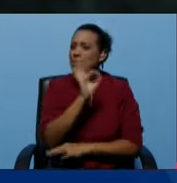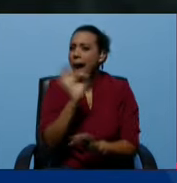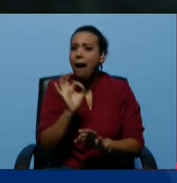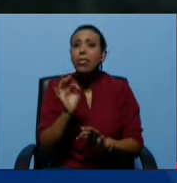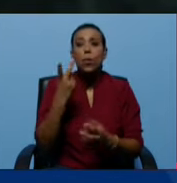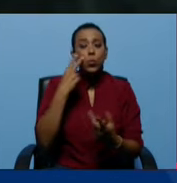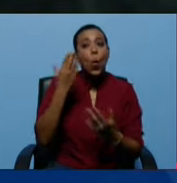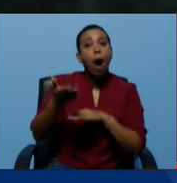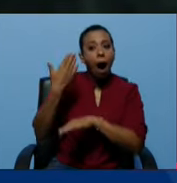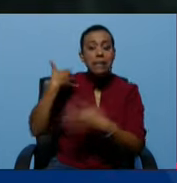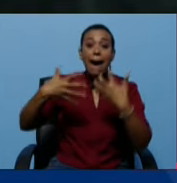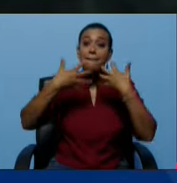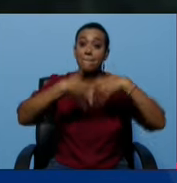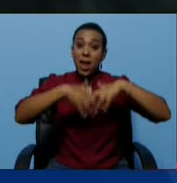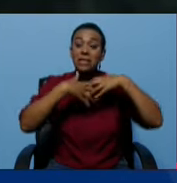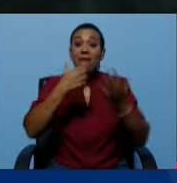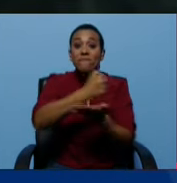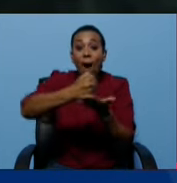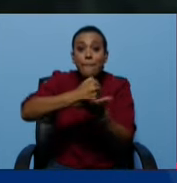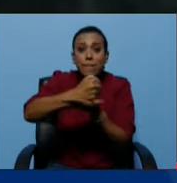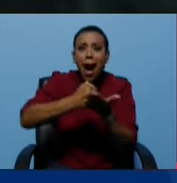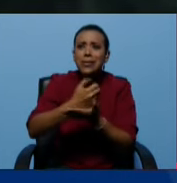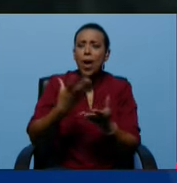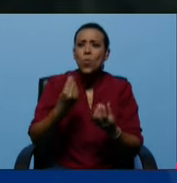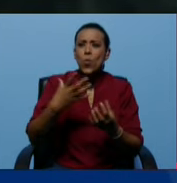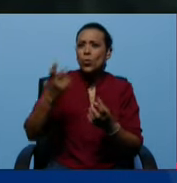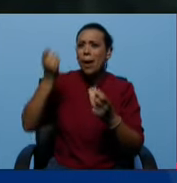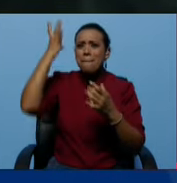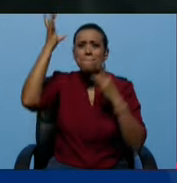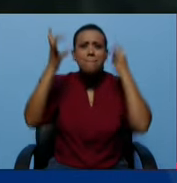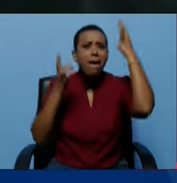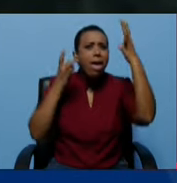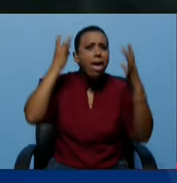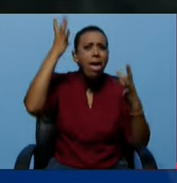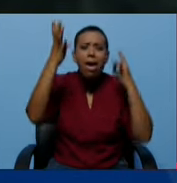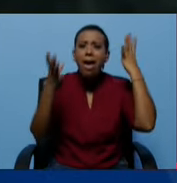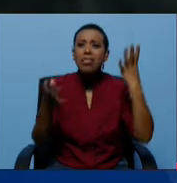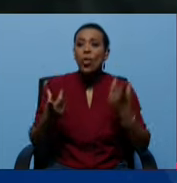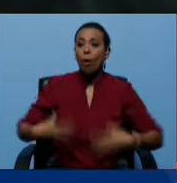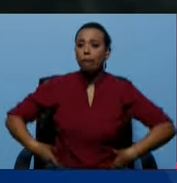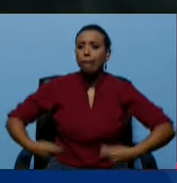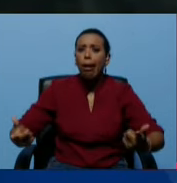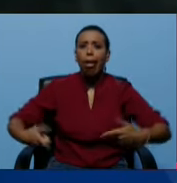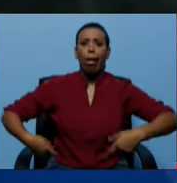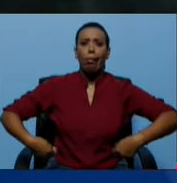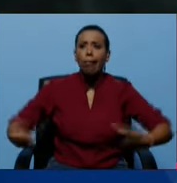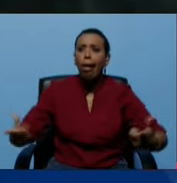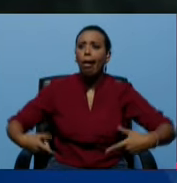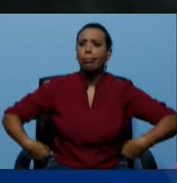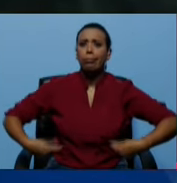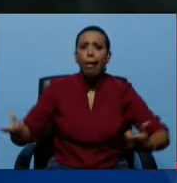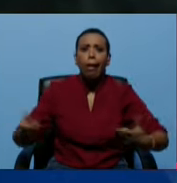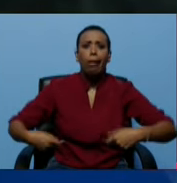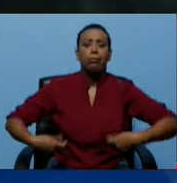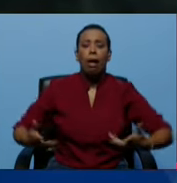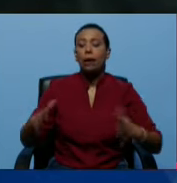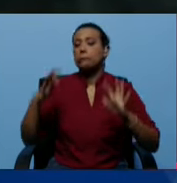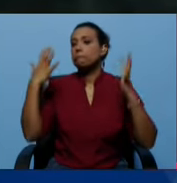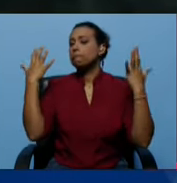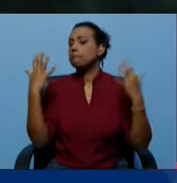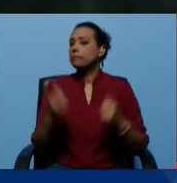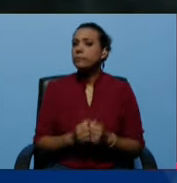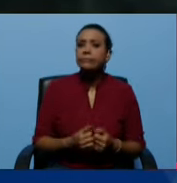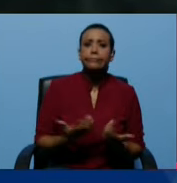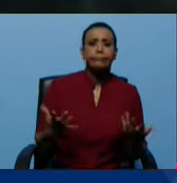Muchas veces esa industria farmacéutica lo que hace es hacer medicinas para hacernos dependientes de las medicinas.